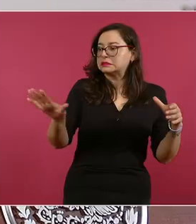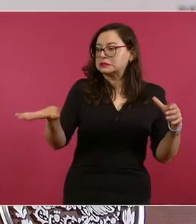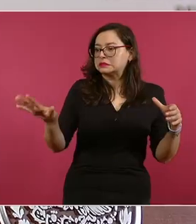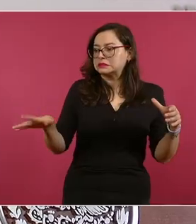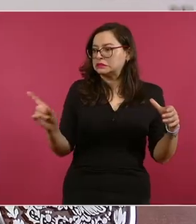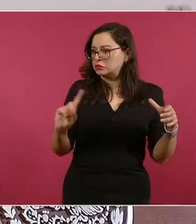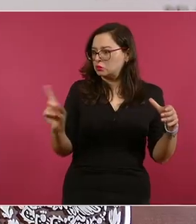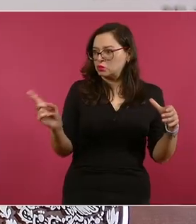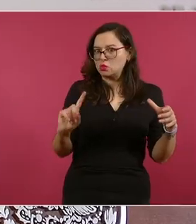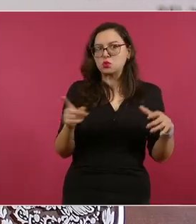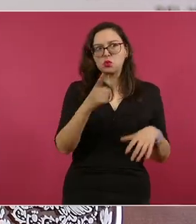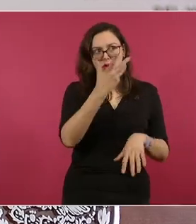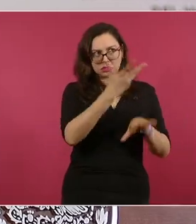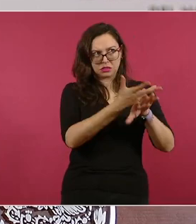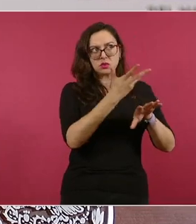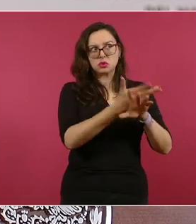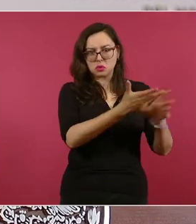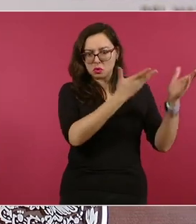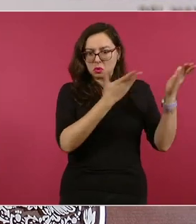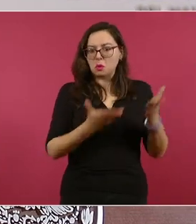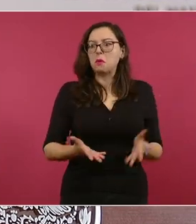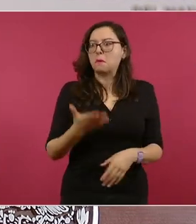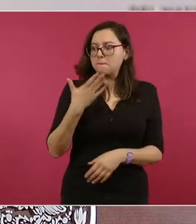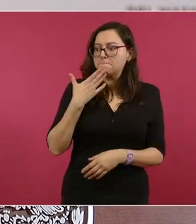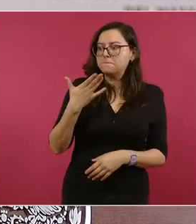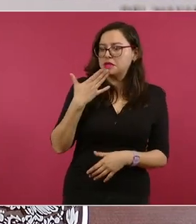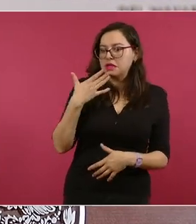a los mexicanos.